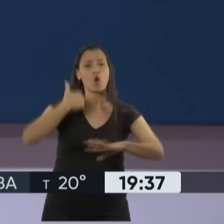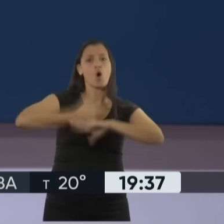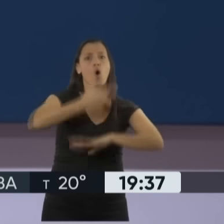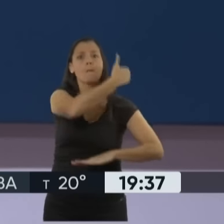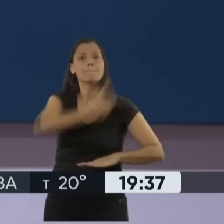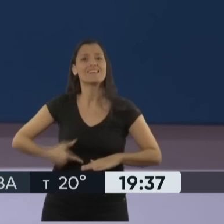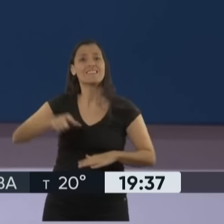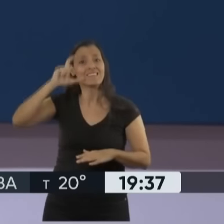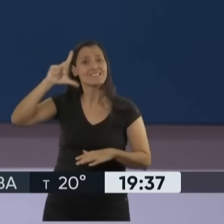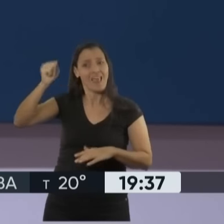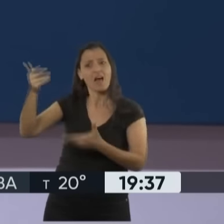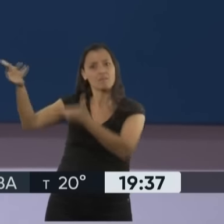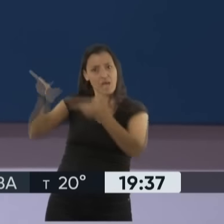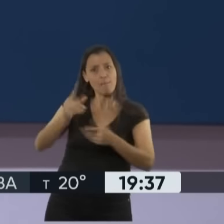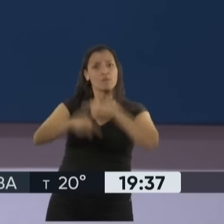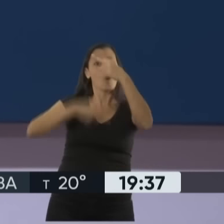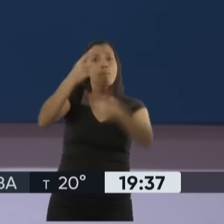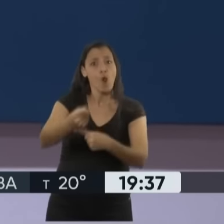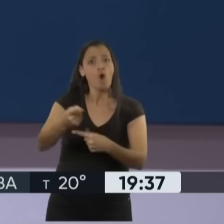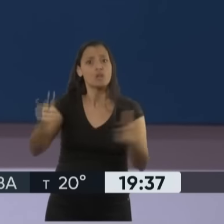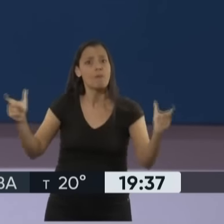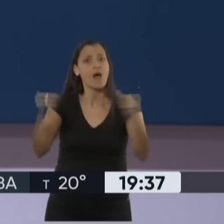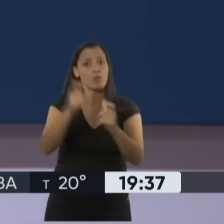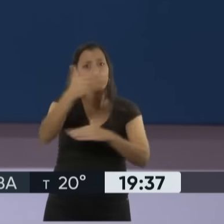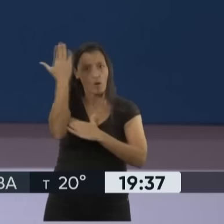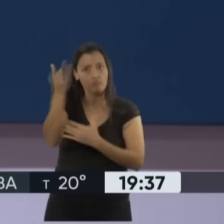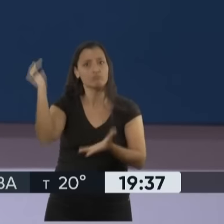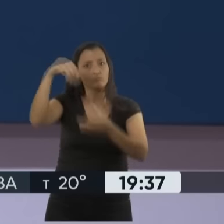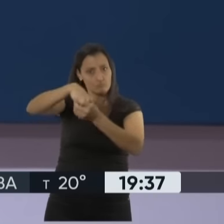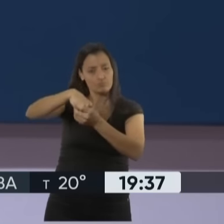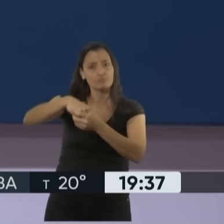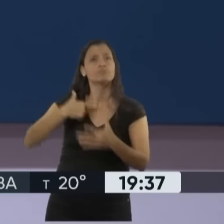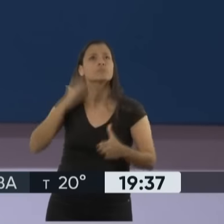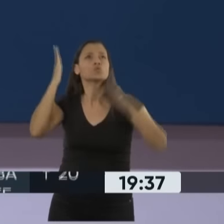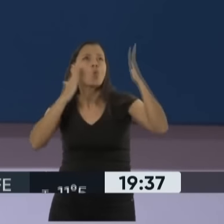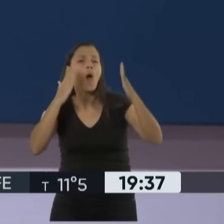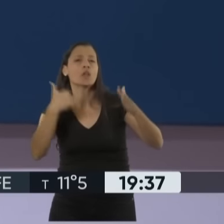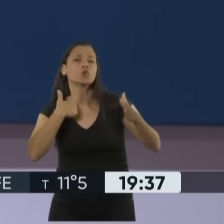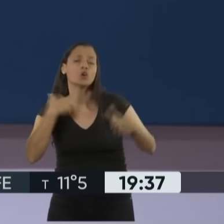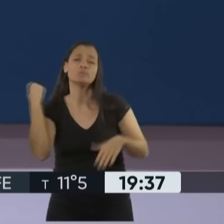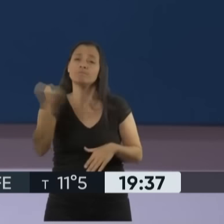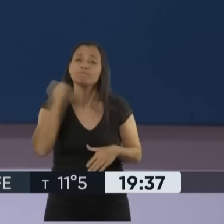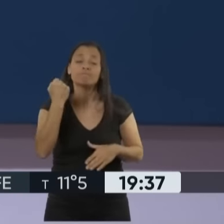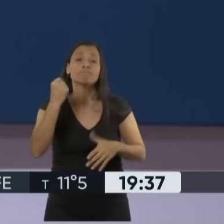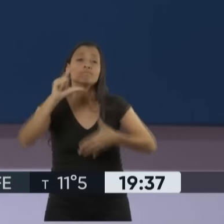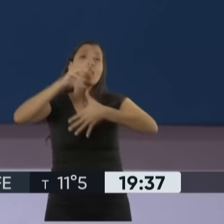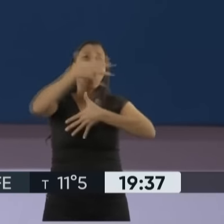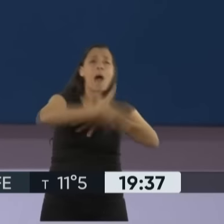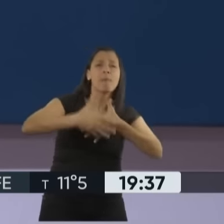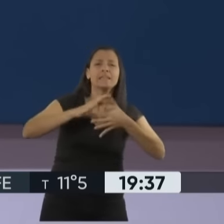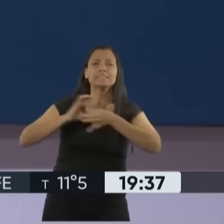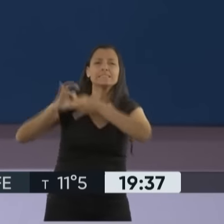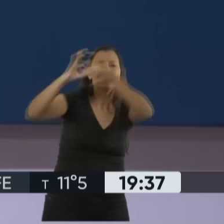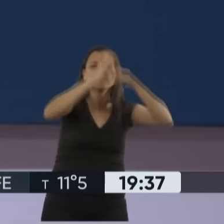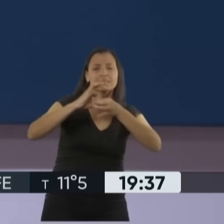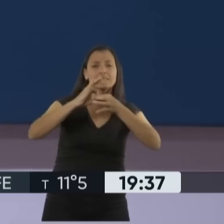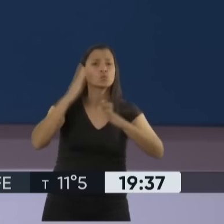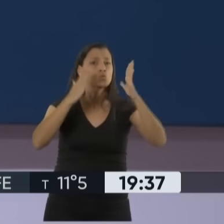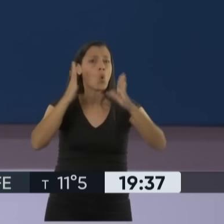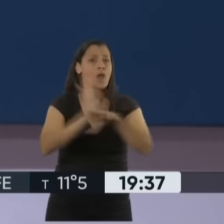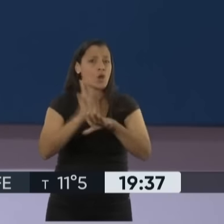invitarlo a participar de nuestra próxima reunión plenaria sueño en una américa fraternalmente unidad